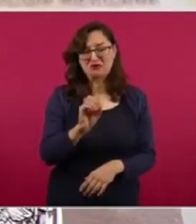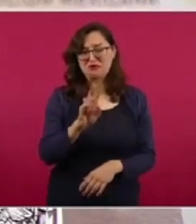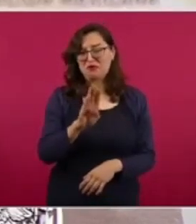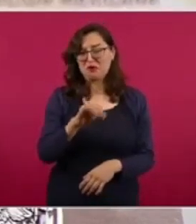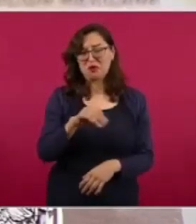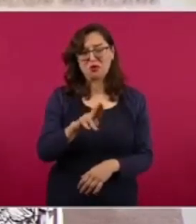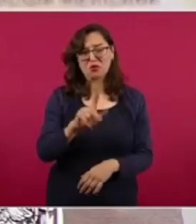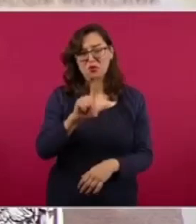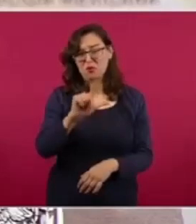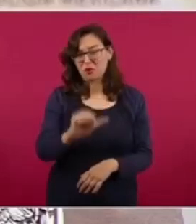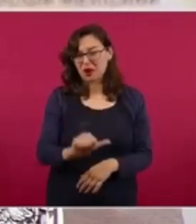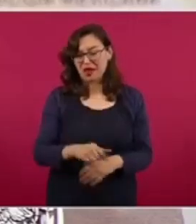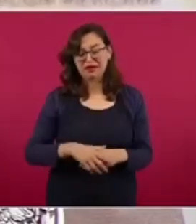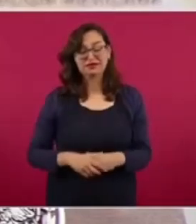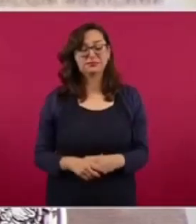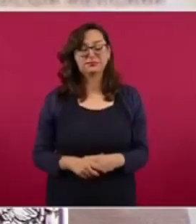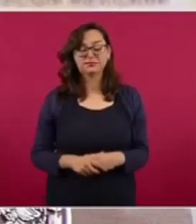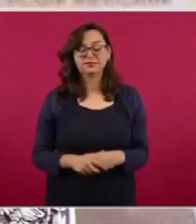y ya he estado